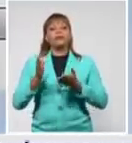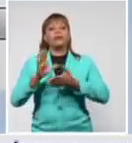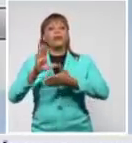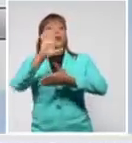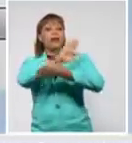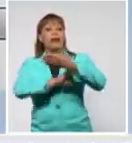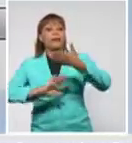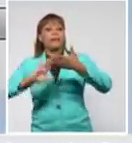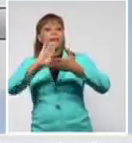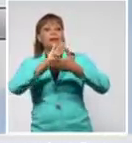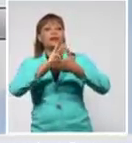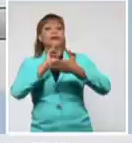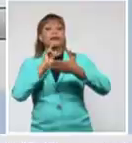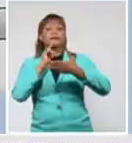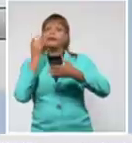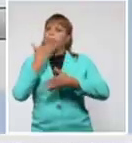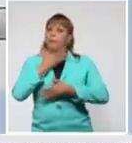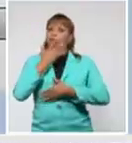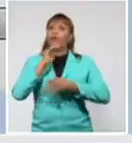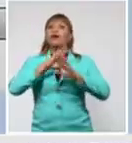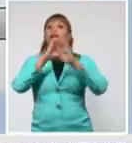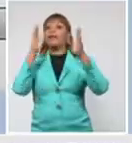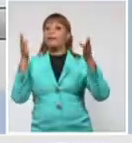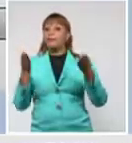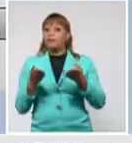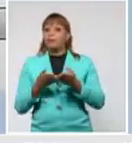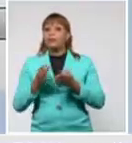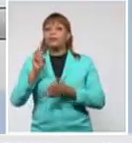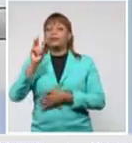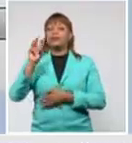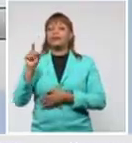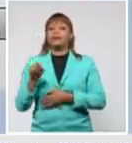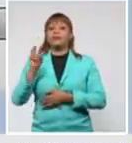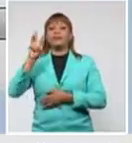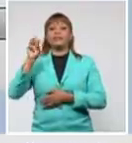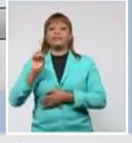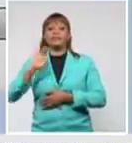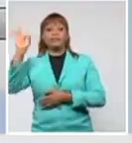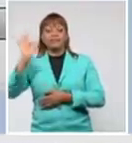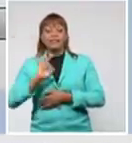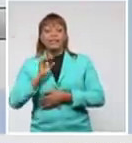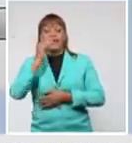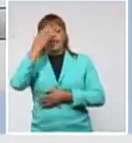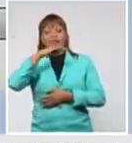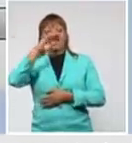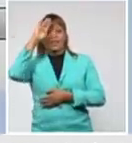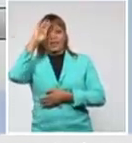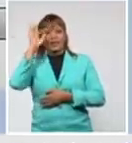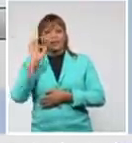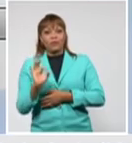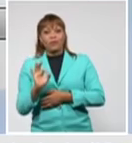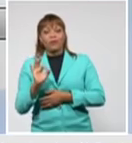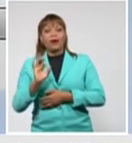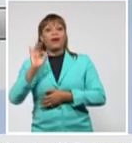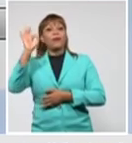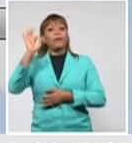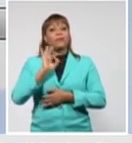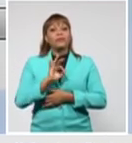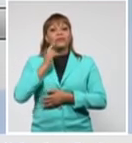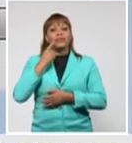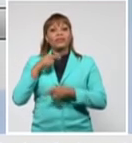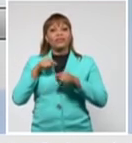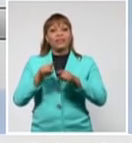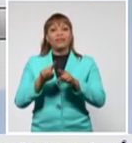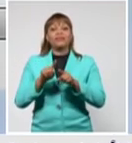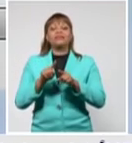a la del mundo, 3,30%, y Cuba, con la letalidad que presenta,